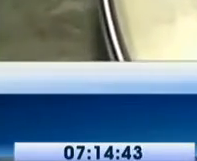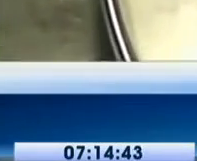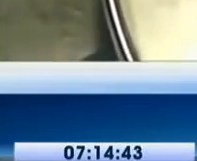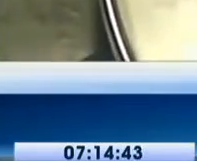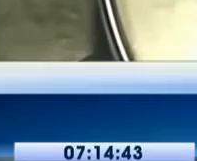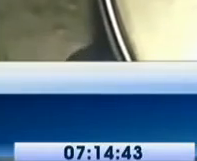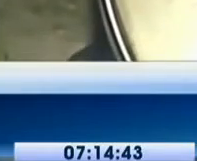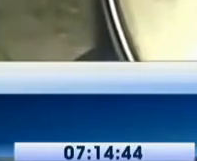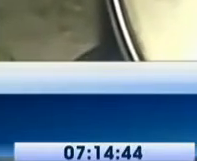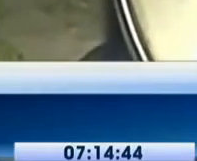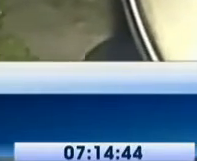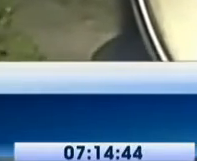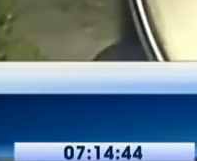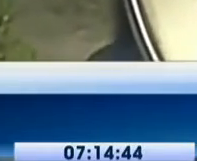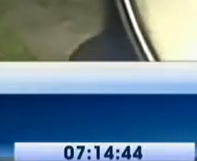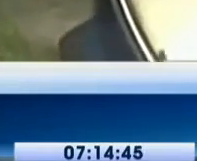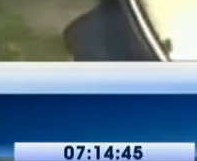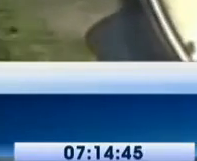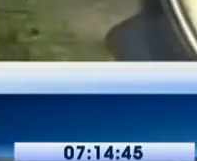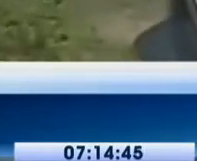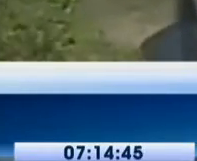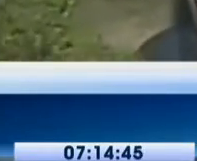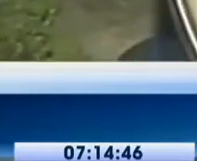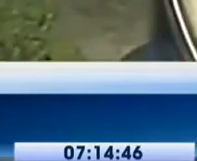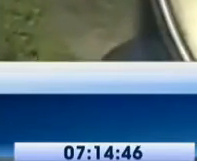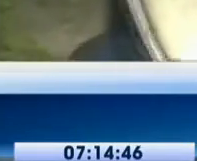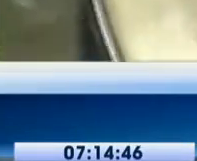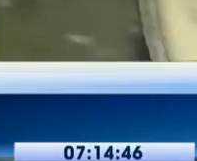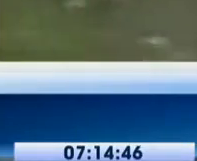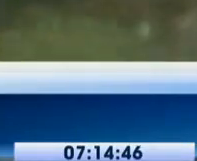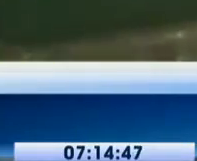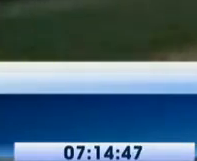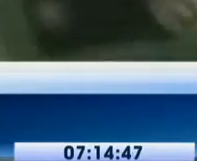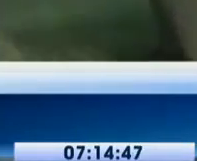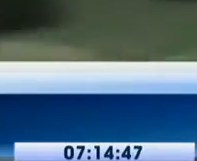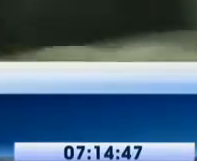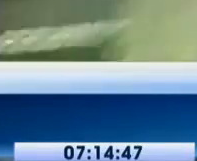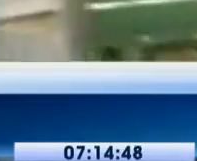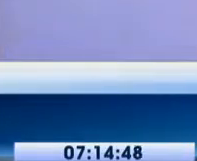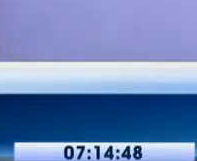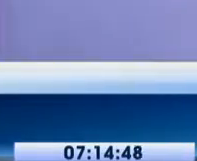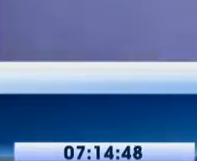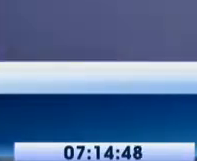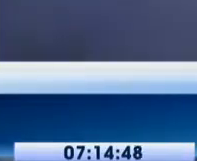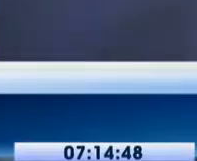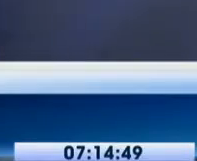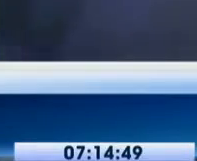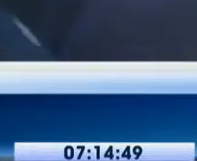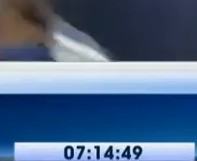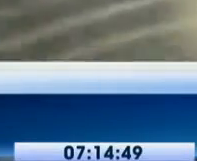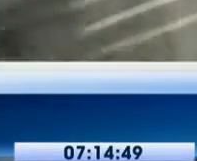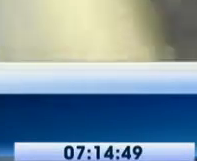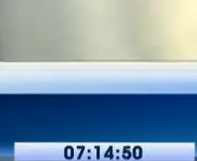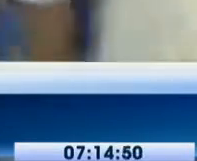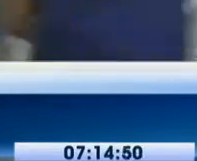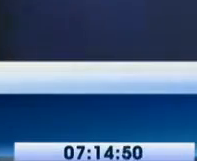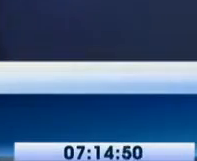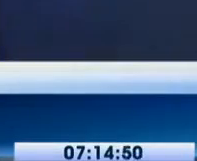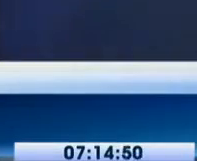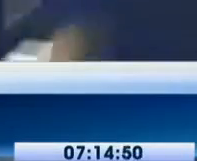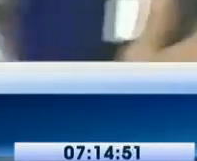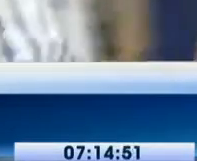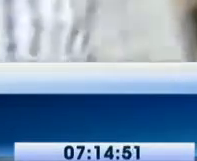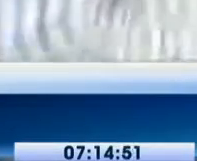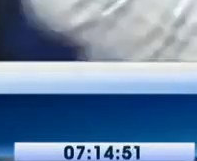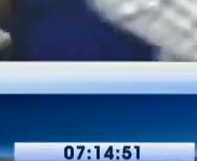personas no se vean perjudicadas al momento en que compran los productos por libra. Estamos, recordamos, en el mercado Garay,